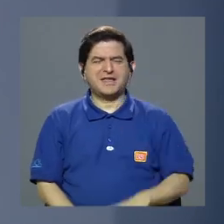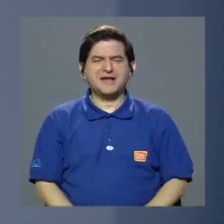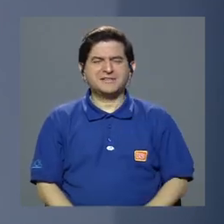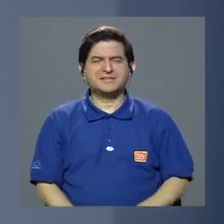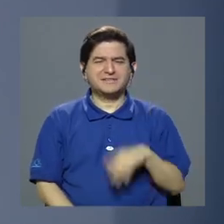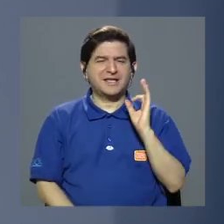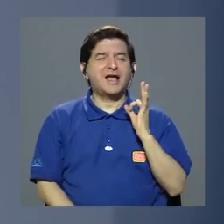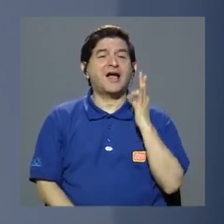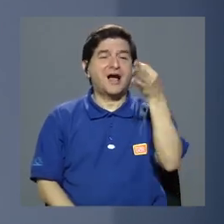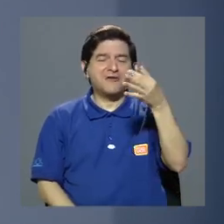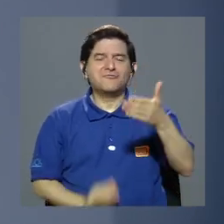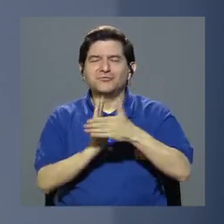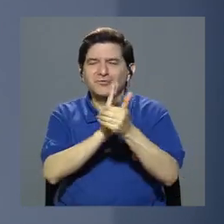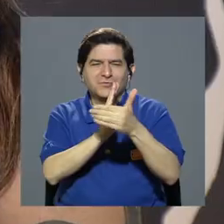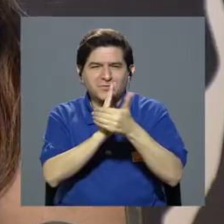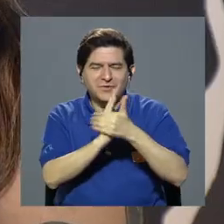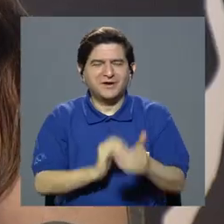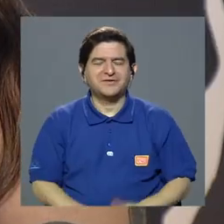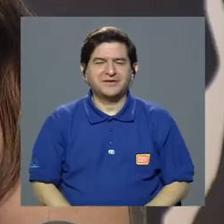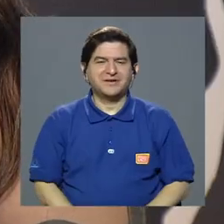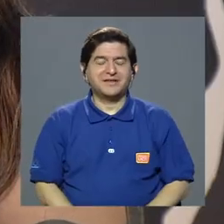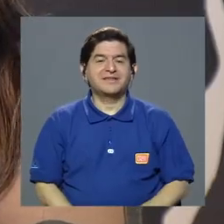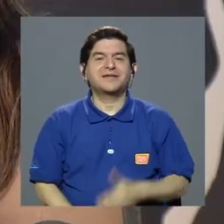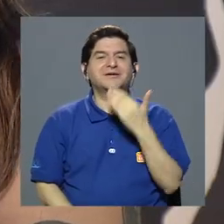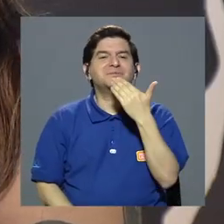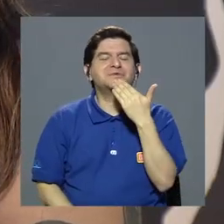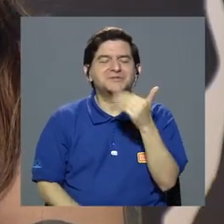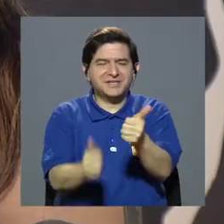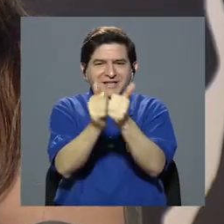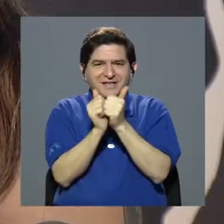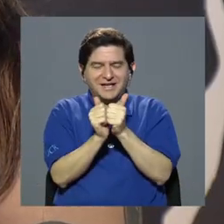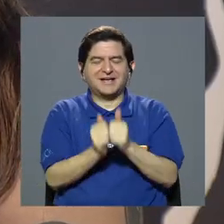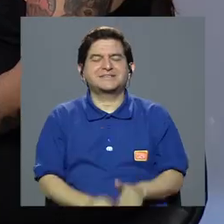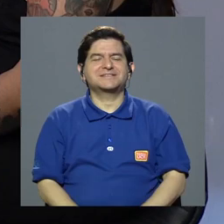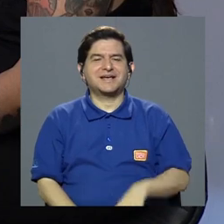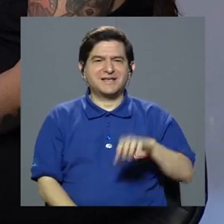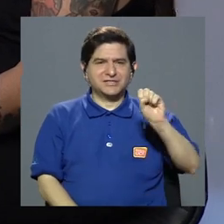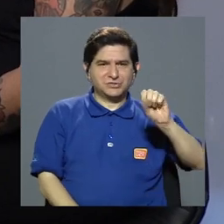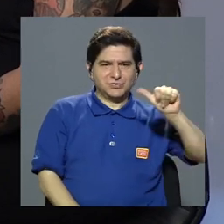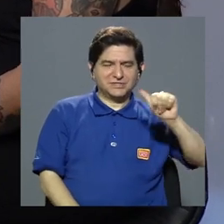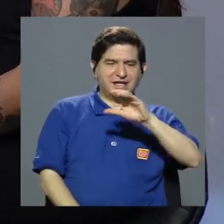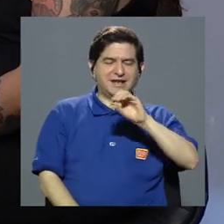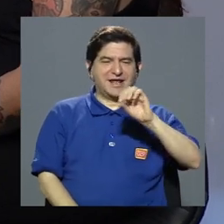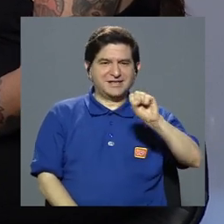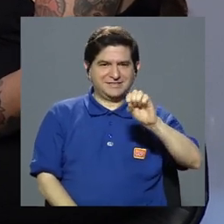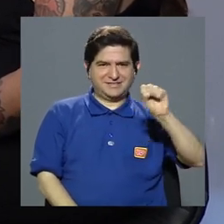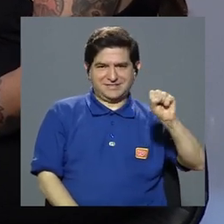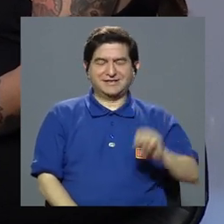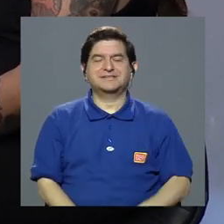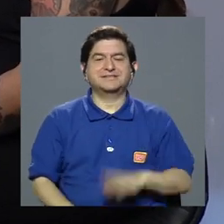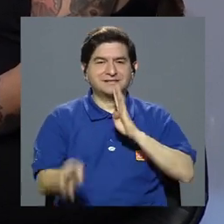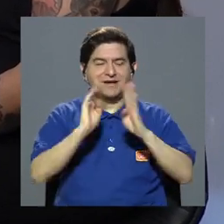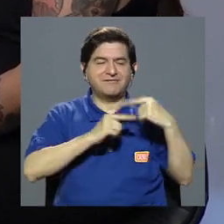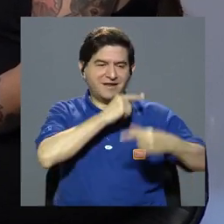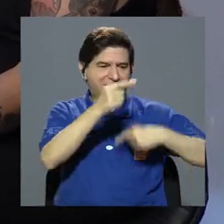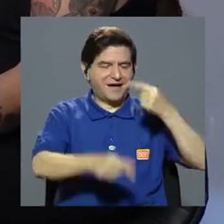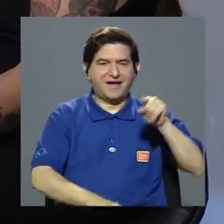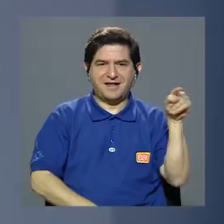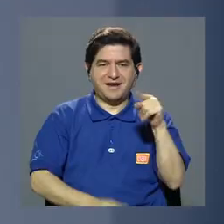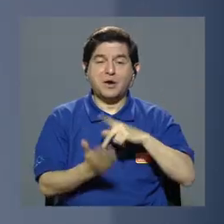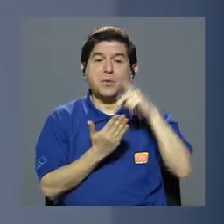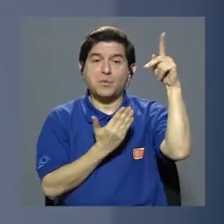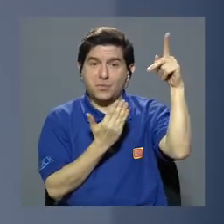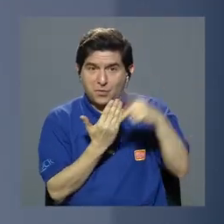muy lejos por el talento que tiene y yo le agradezco mucho que nos haya acompañado también a salsa y que hayamos hablado de generación z